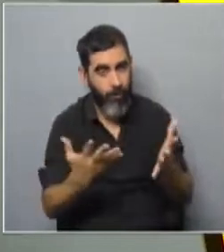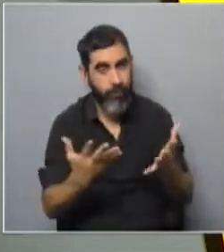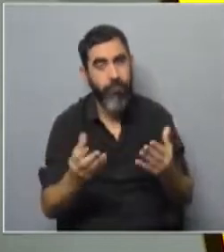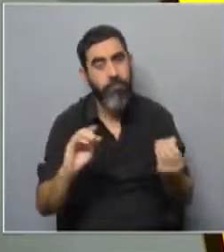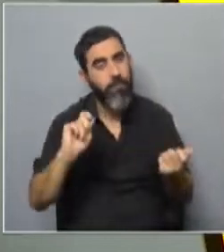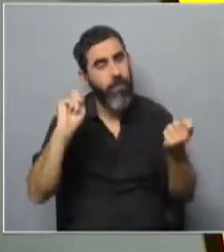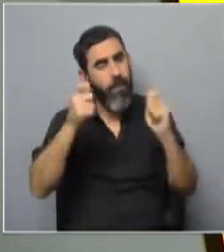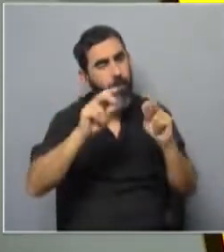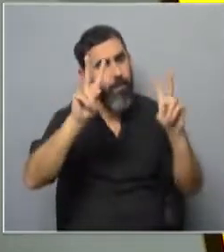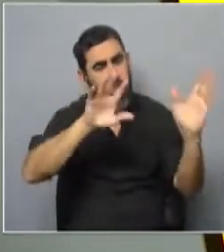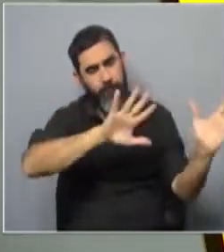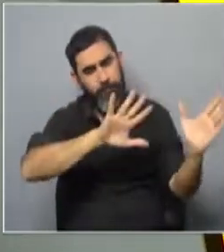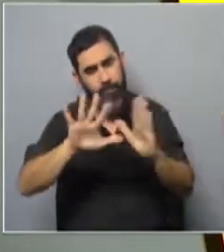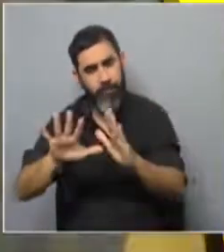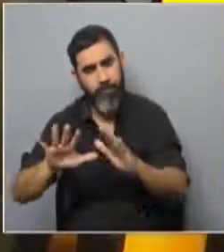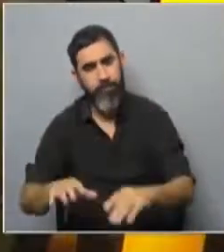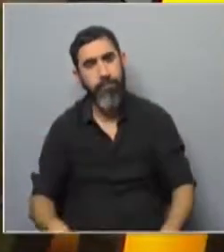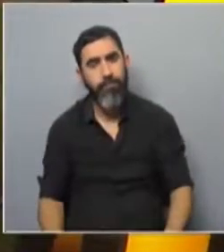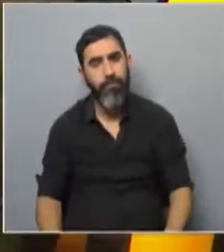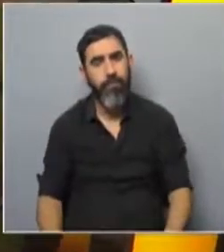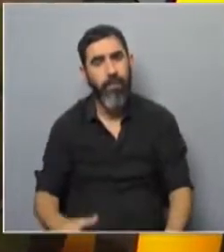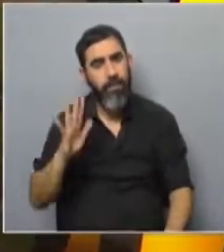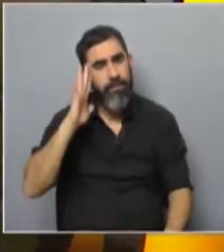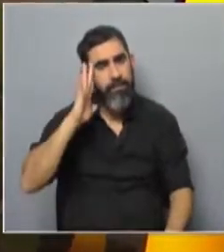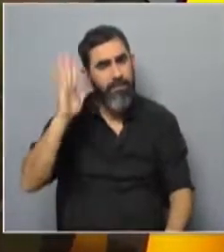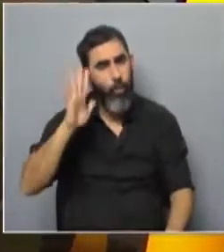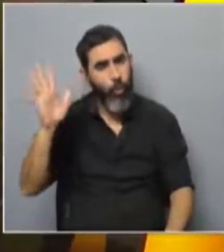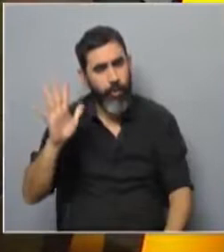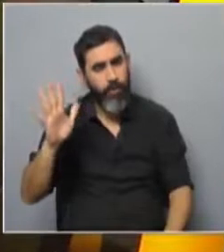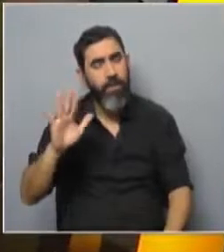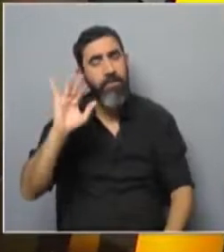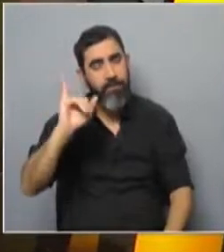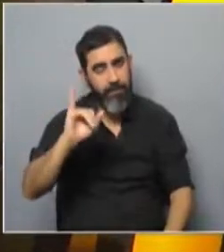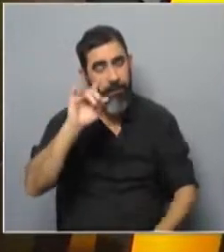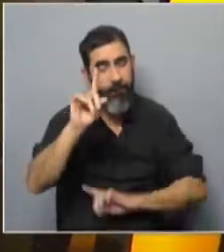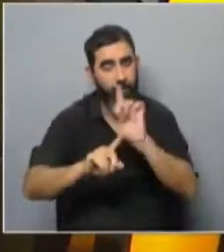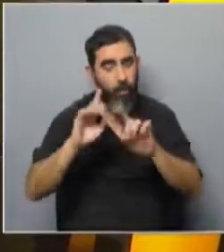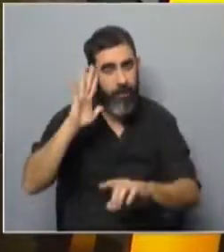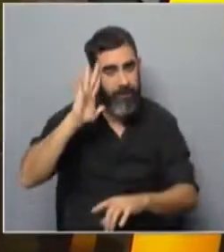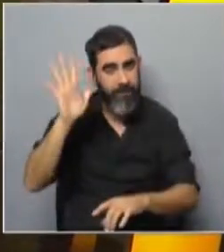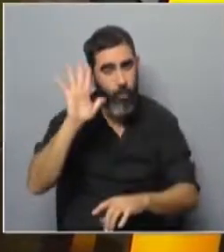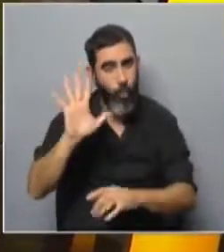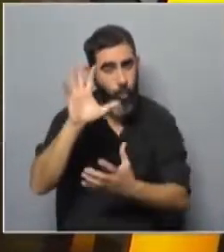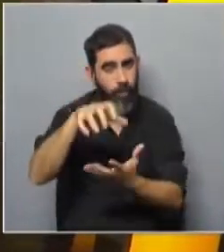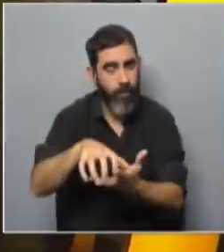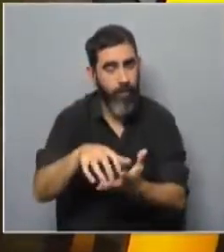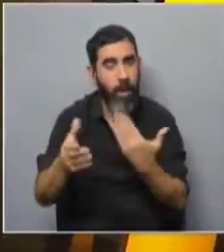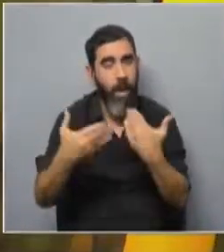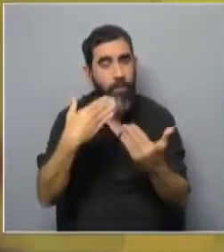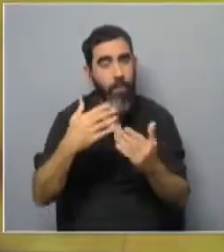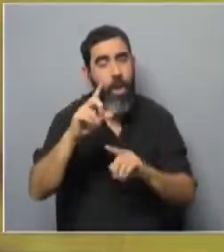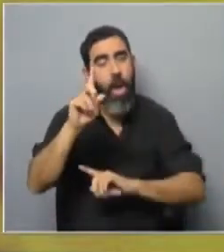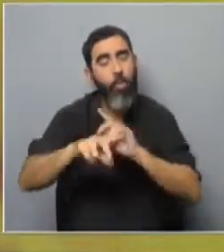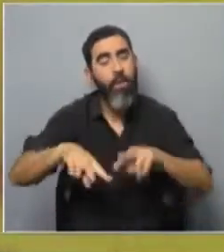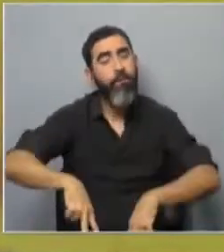Y cambiamos totalmente, Alexandra. Nos vamos a hablar de psicología. Sí, nos vamos a la Facultad de Psicología. Vamos a hablar de algunas